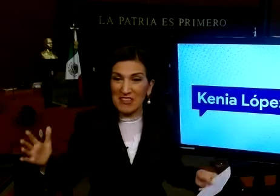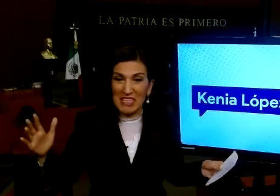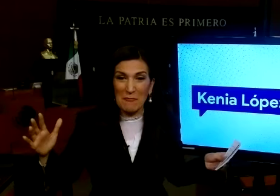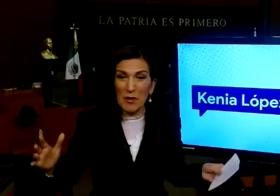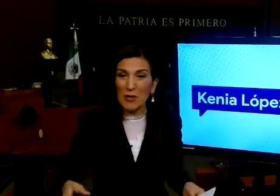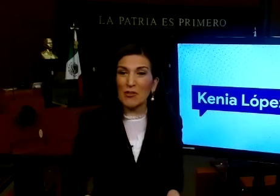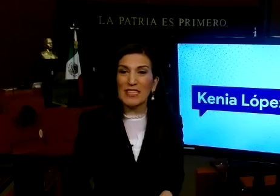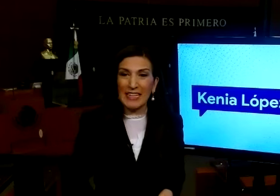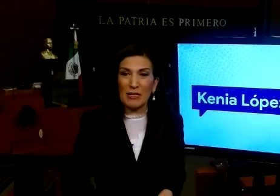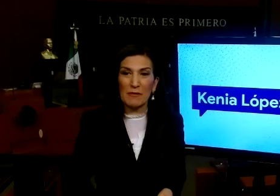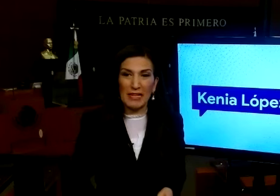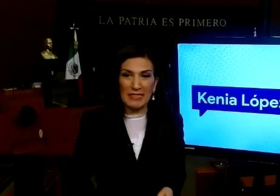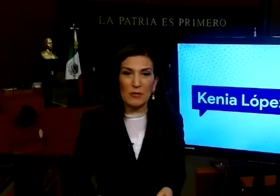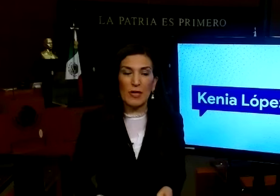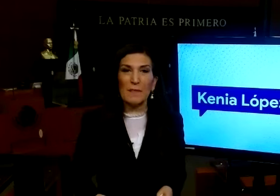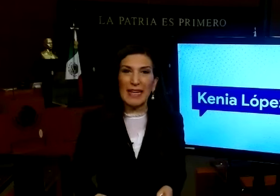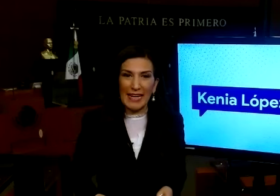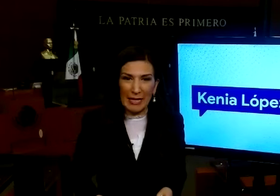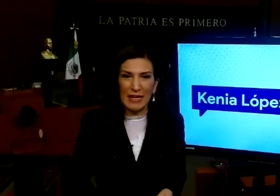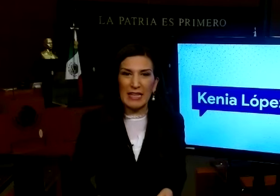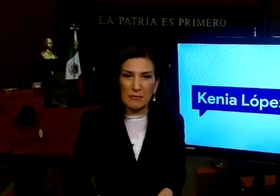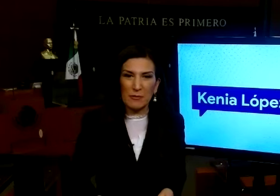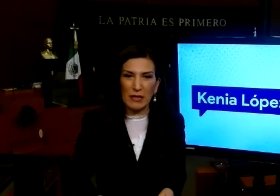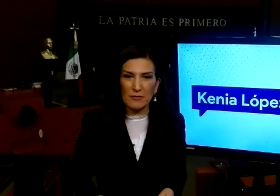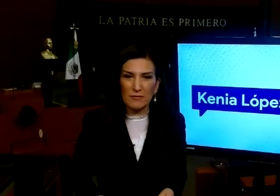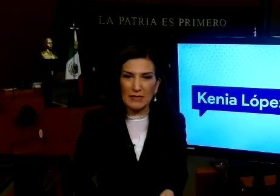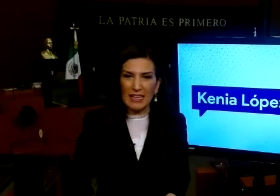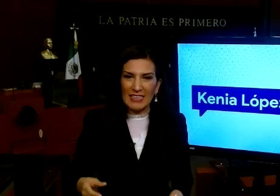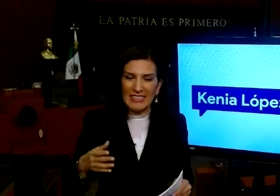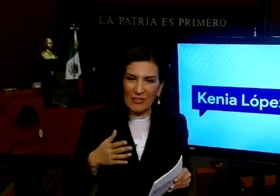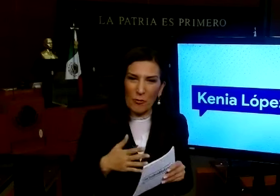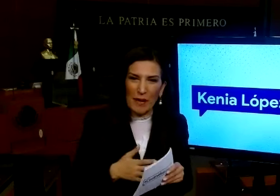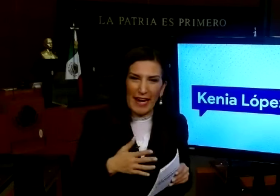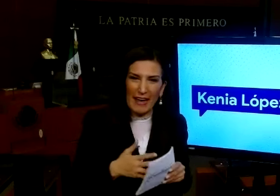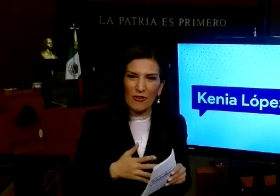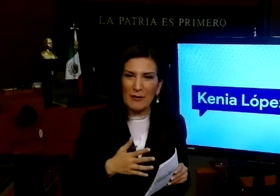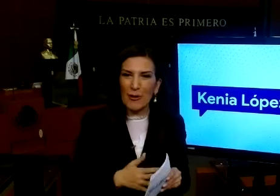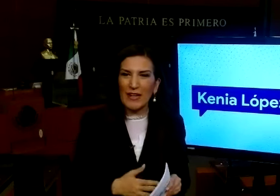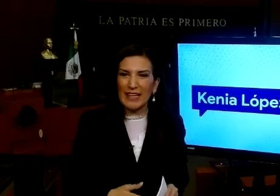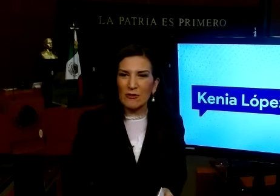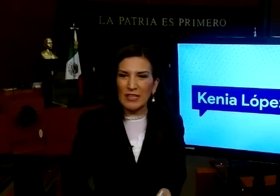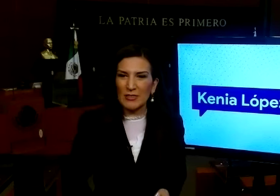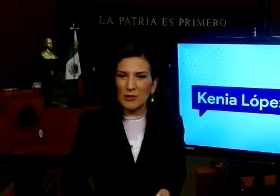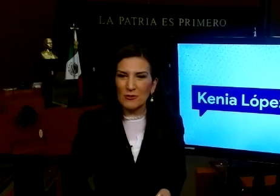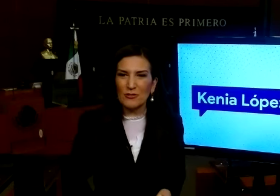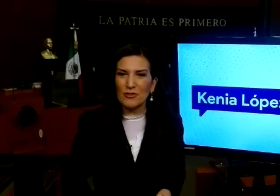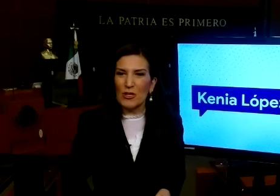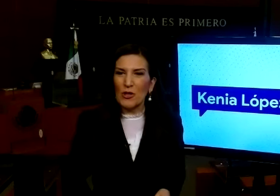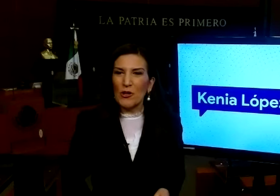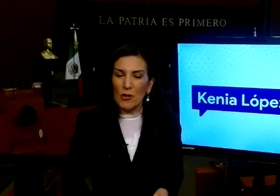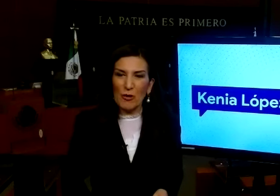Senado y tampoco los tiene en la nueva legislatura en la Cámara de Diputados. Se topará con el bloque de